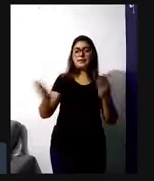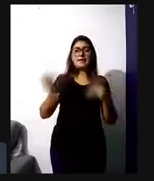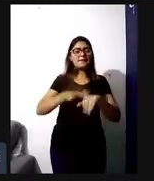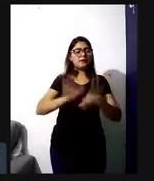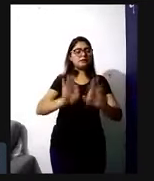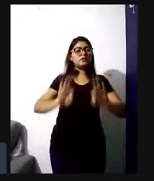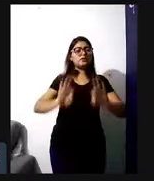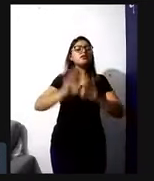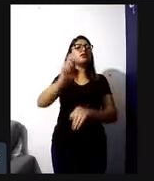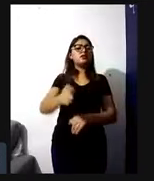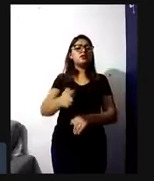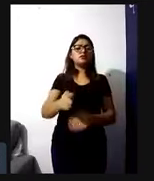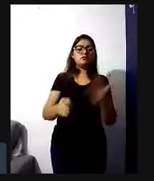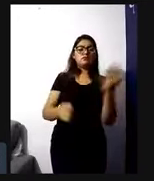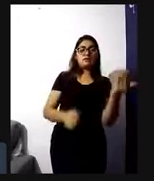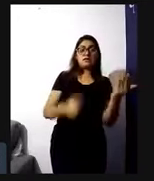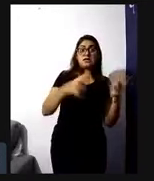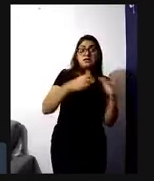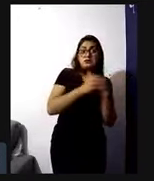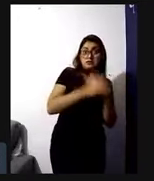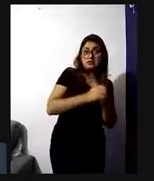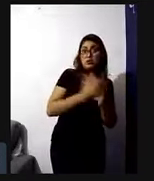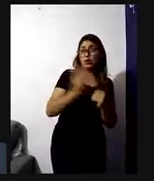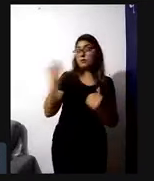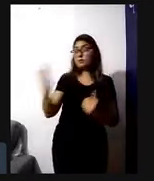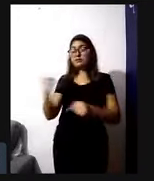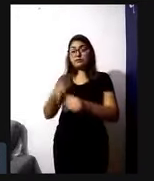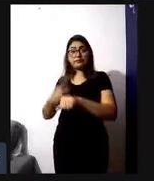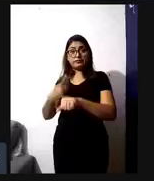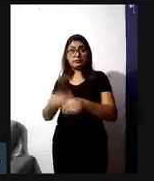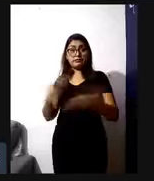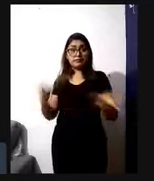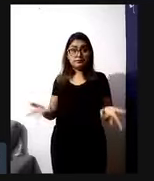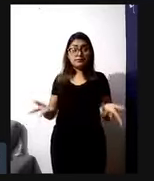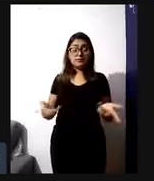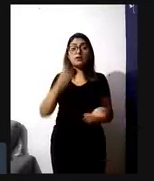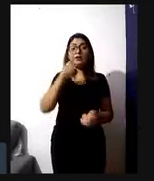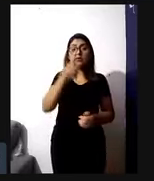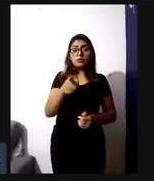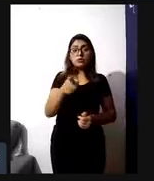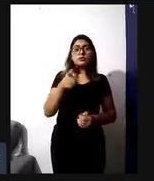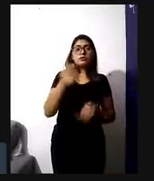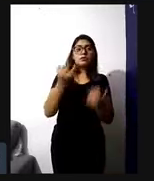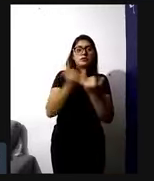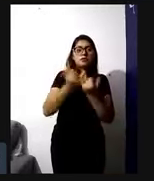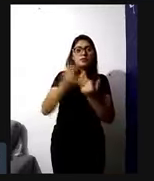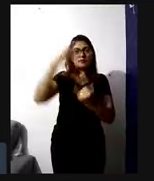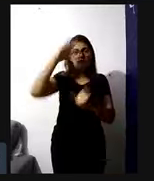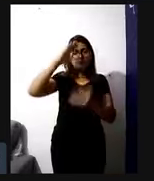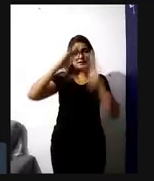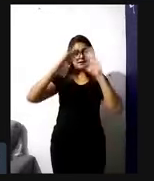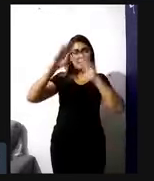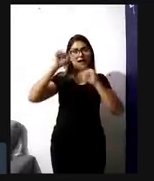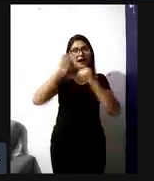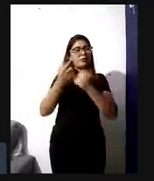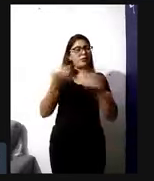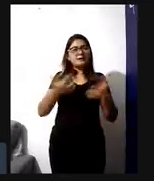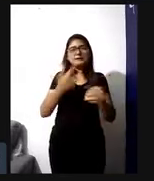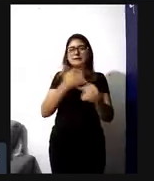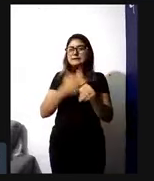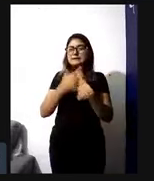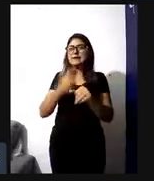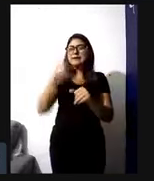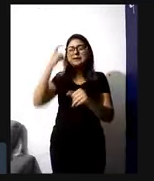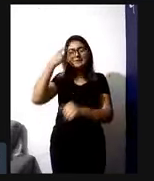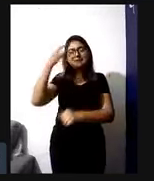mejor inventarnos una actividad que lo mantenga ocupado o un buen rato de contagio y una enfermedad que se pueda